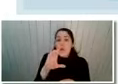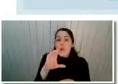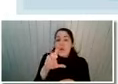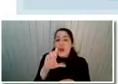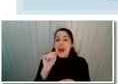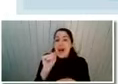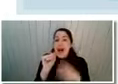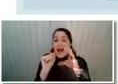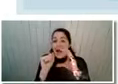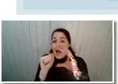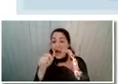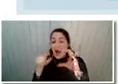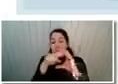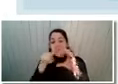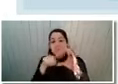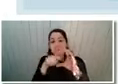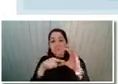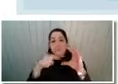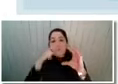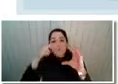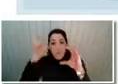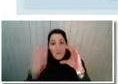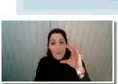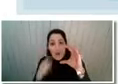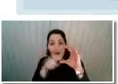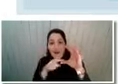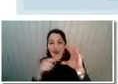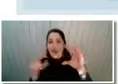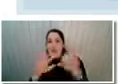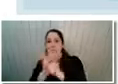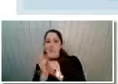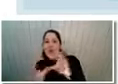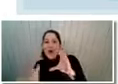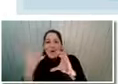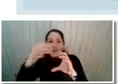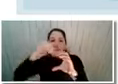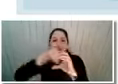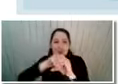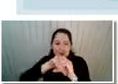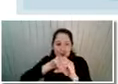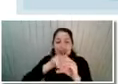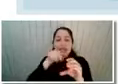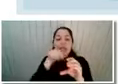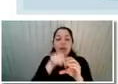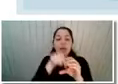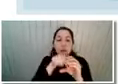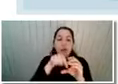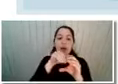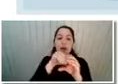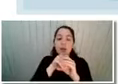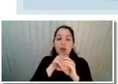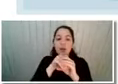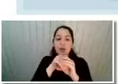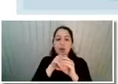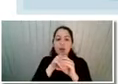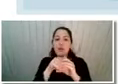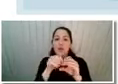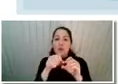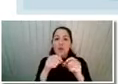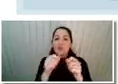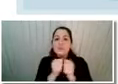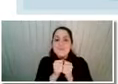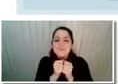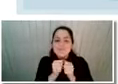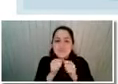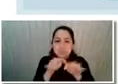choca, ¿no es cierto?, con el borde y libera al medio el RNA, el material genético que les decía,